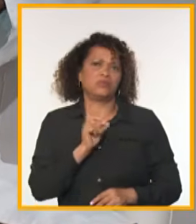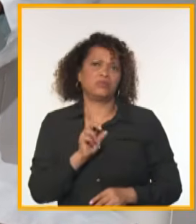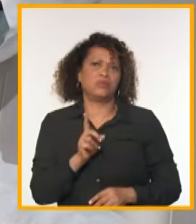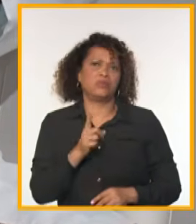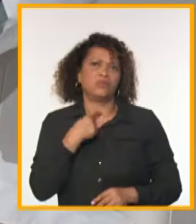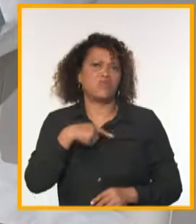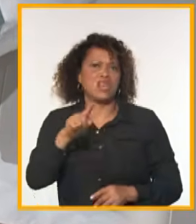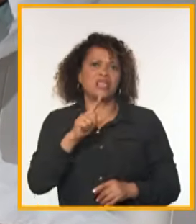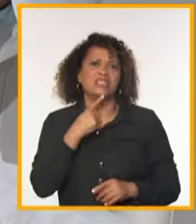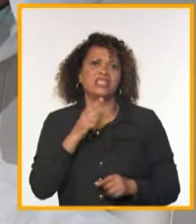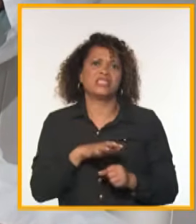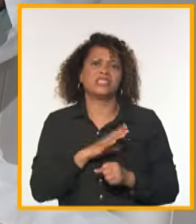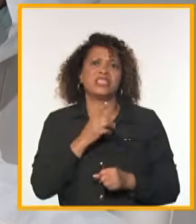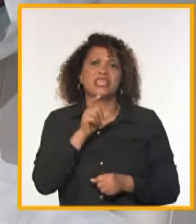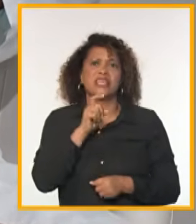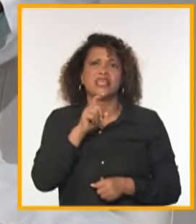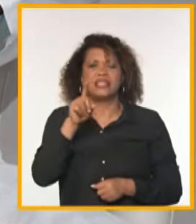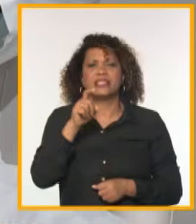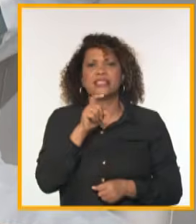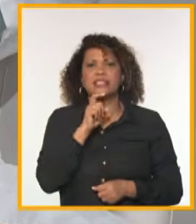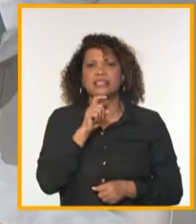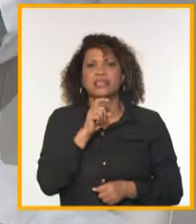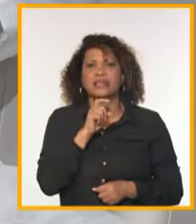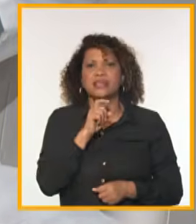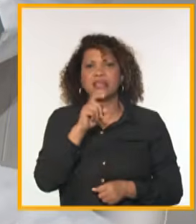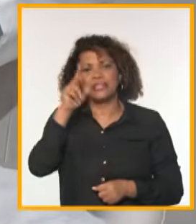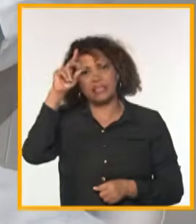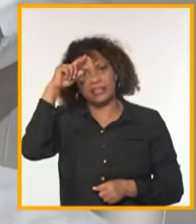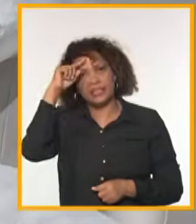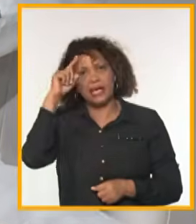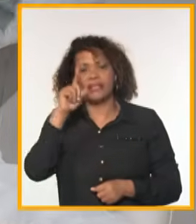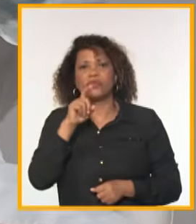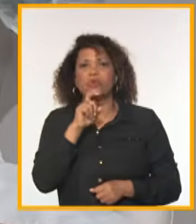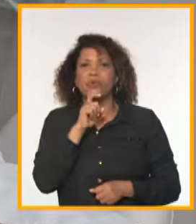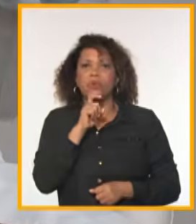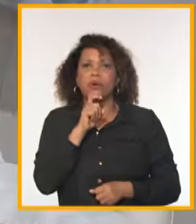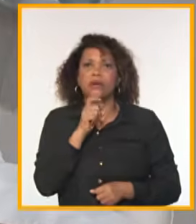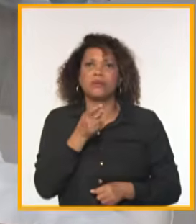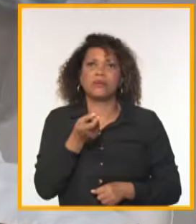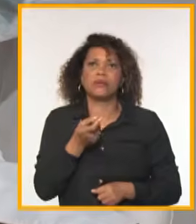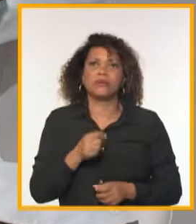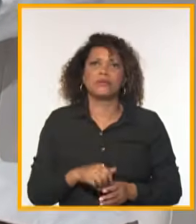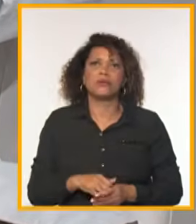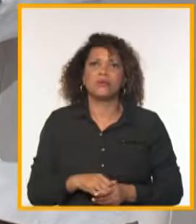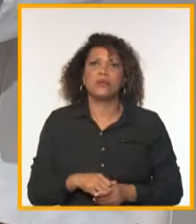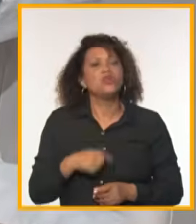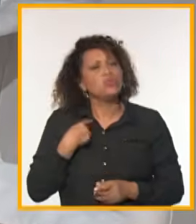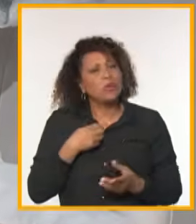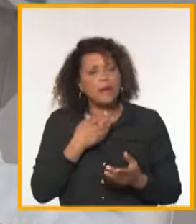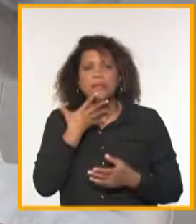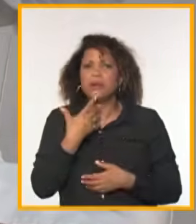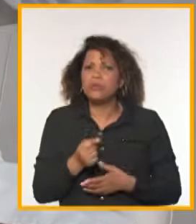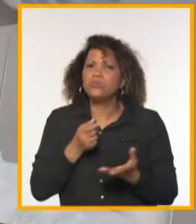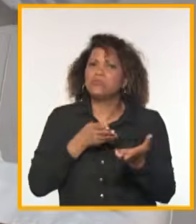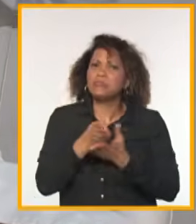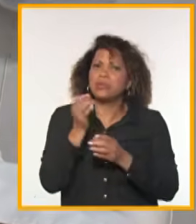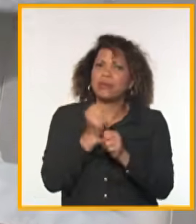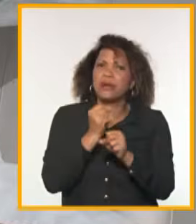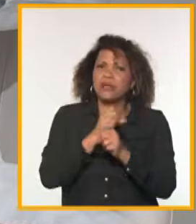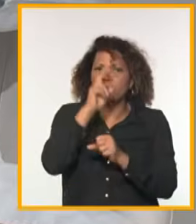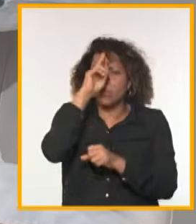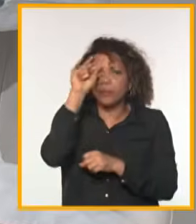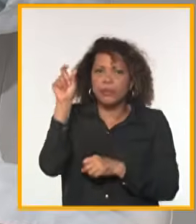sanatorio, yo no quiero dejar de trabajar en el Instituto de Medicina Tropical. Ese no tiene problema